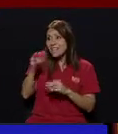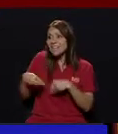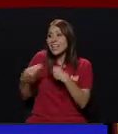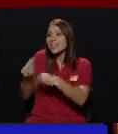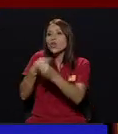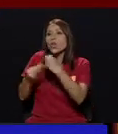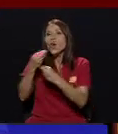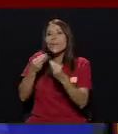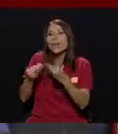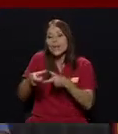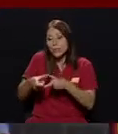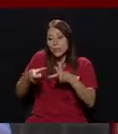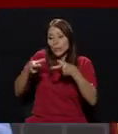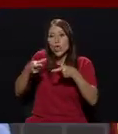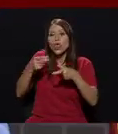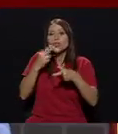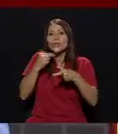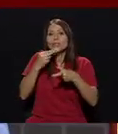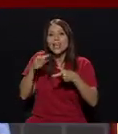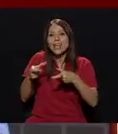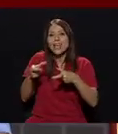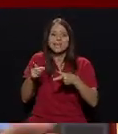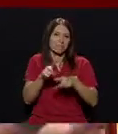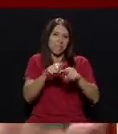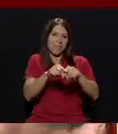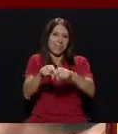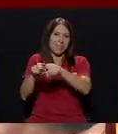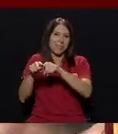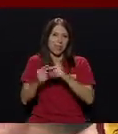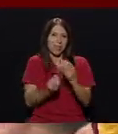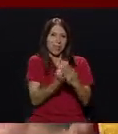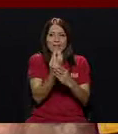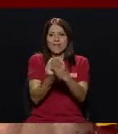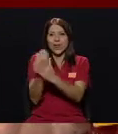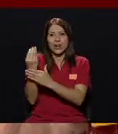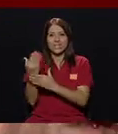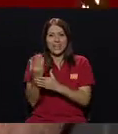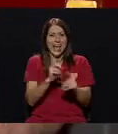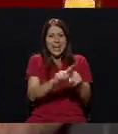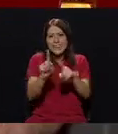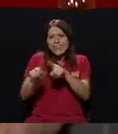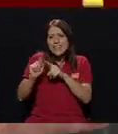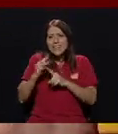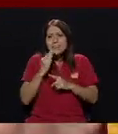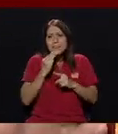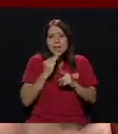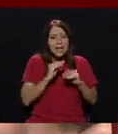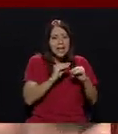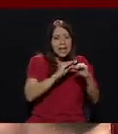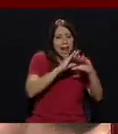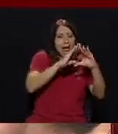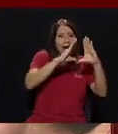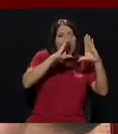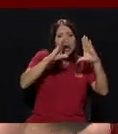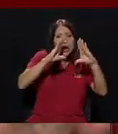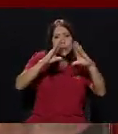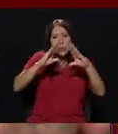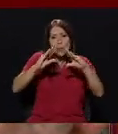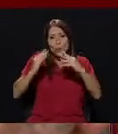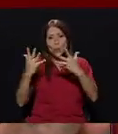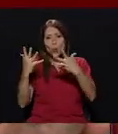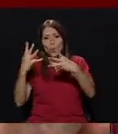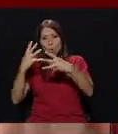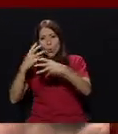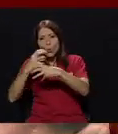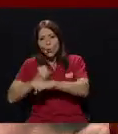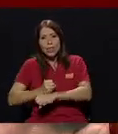Dependiendo de las floraciones que tengamos en una región, así es la miel, claro, la coloración. Hay mieles desde muy claritas, hasta más que esta, por ejemplo, hasta mieles muy oscuras,